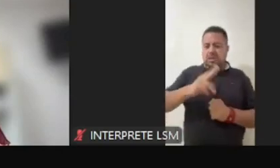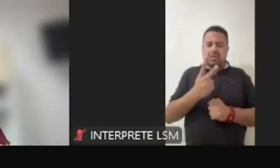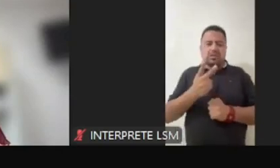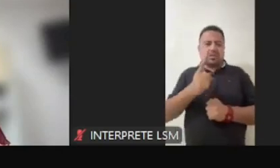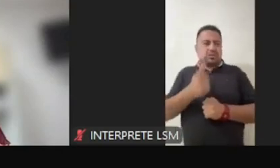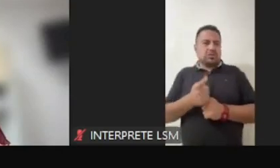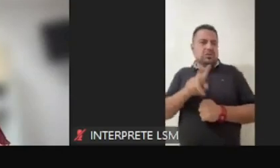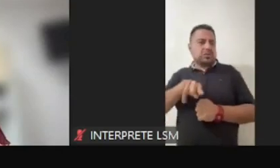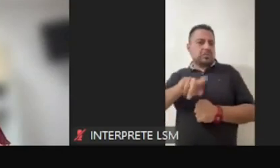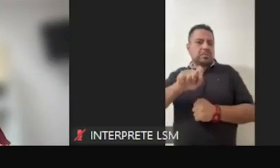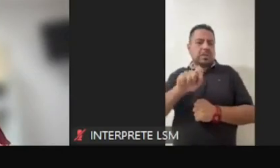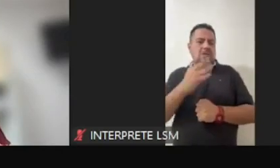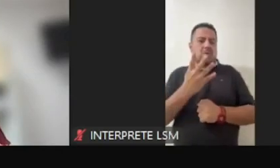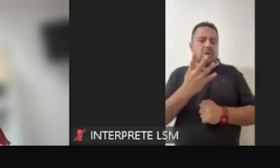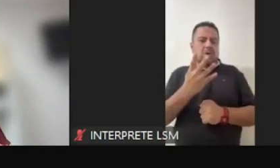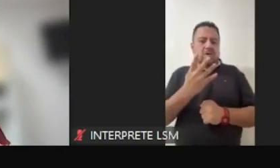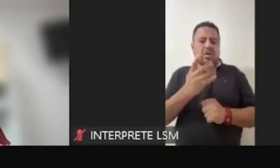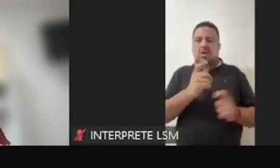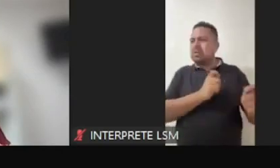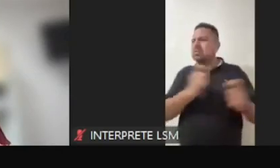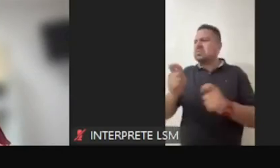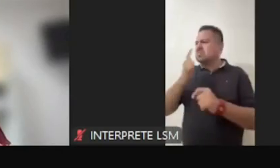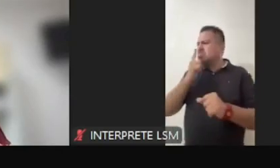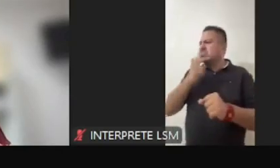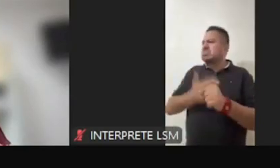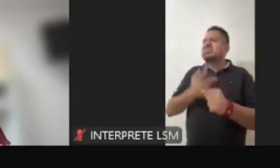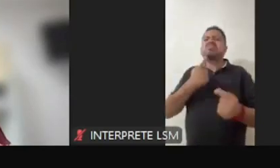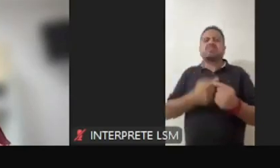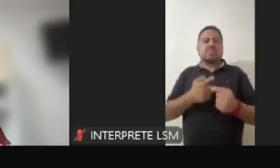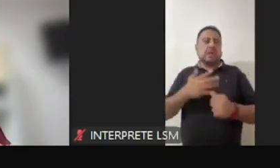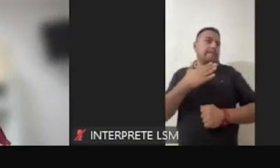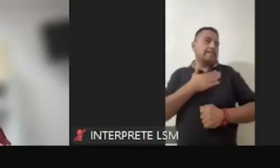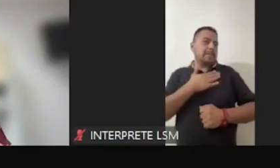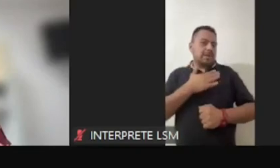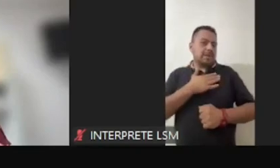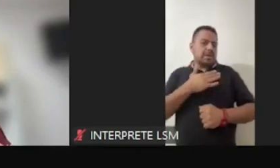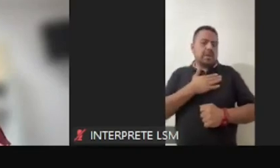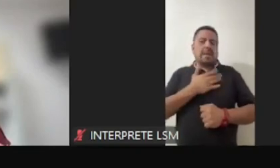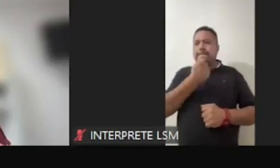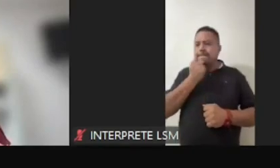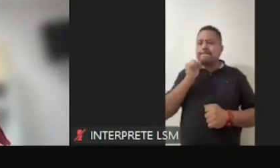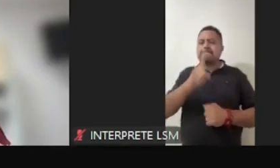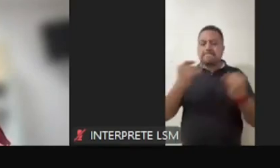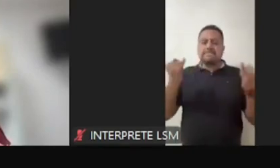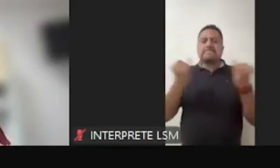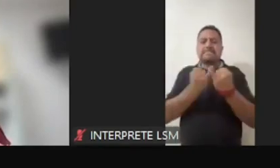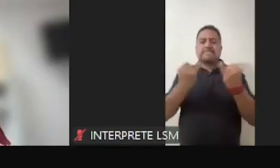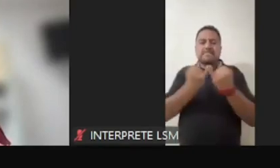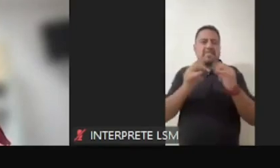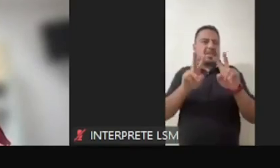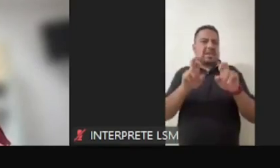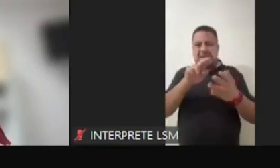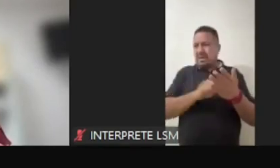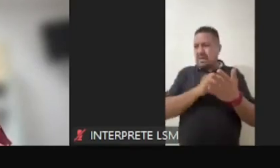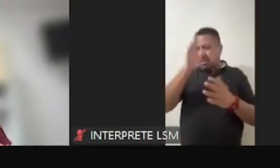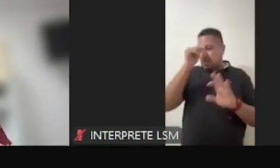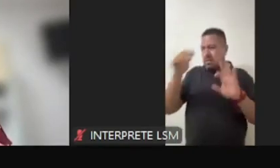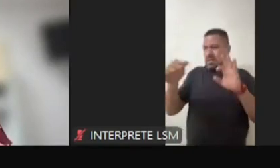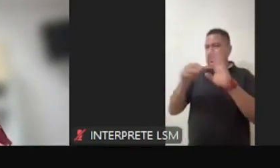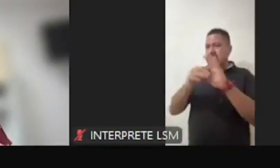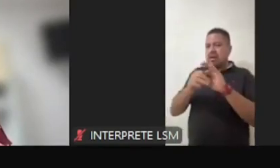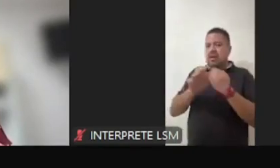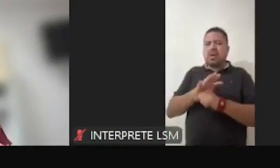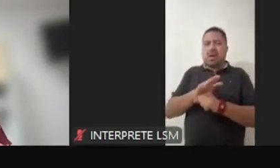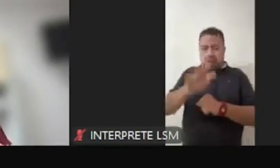2024 el cual fue turnado a la ponencia a mi cargo misma que al tratarse de un laudo en el cual se